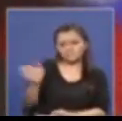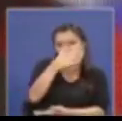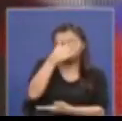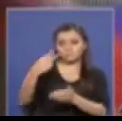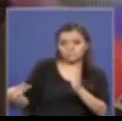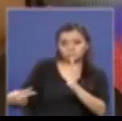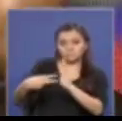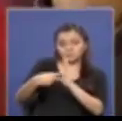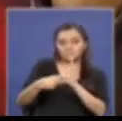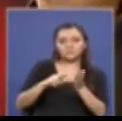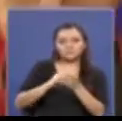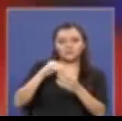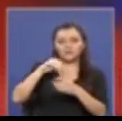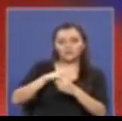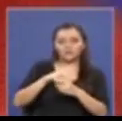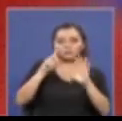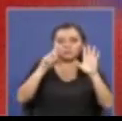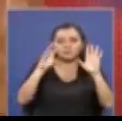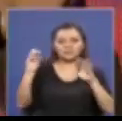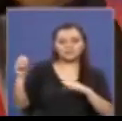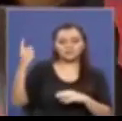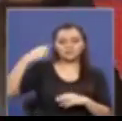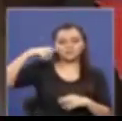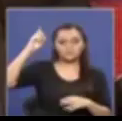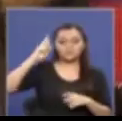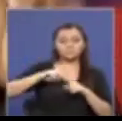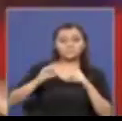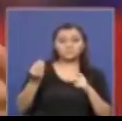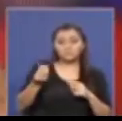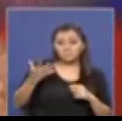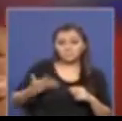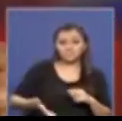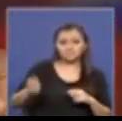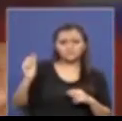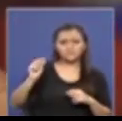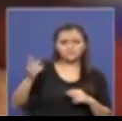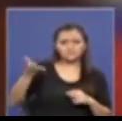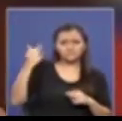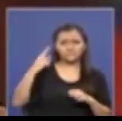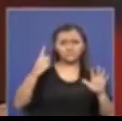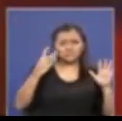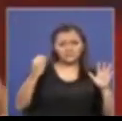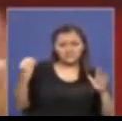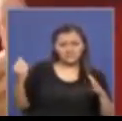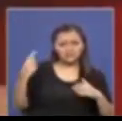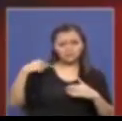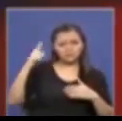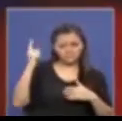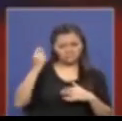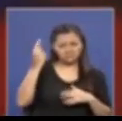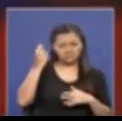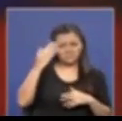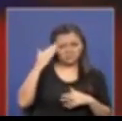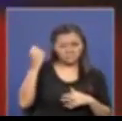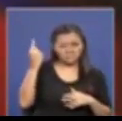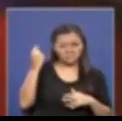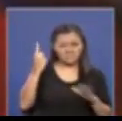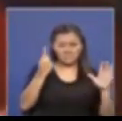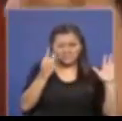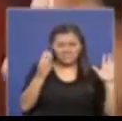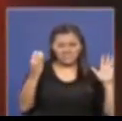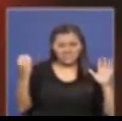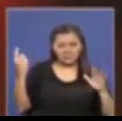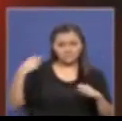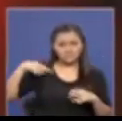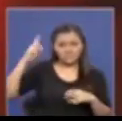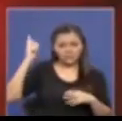ahorra 600 millones. Ahorita el precio está más barato, pero a precios históricos, esto nos ahorra 600 millones. Yo no sé si entendemos lo que son 600 millones.